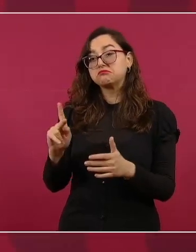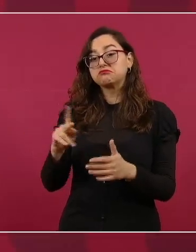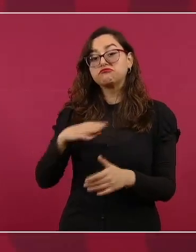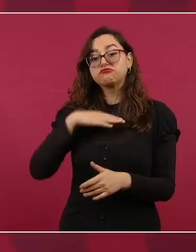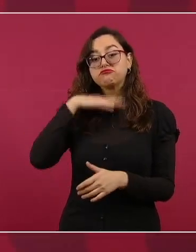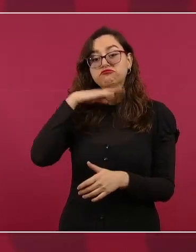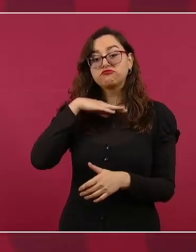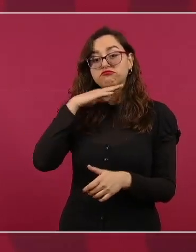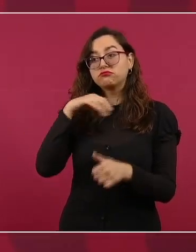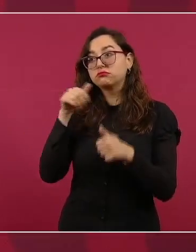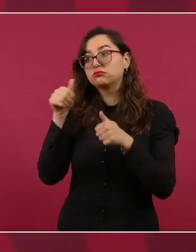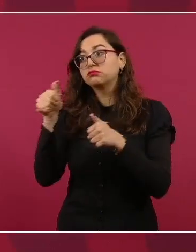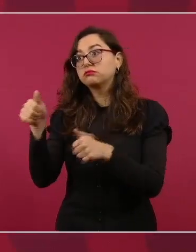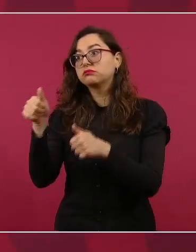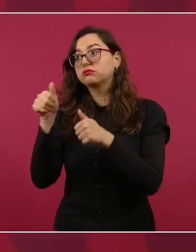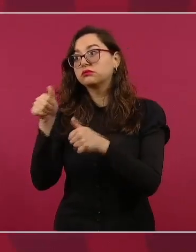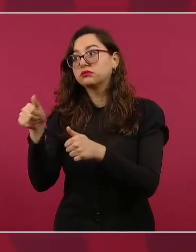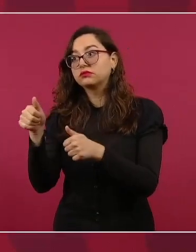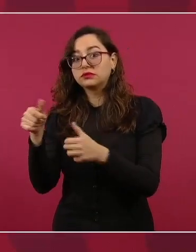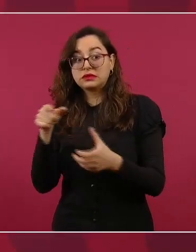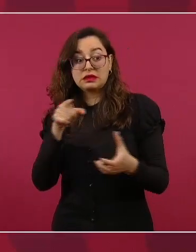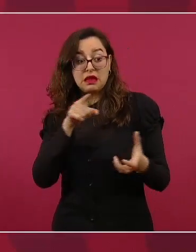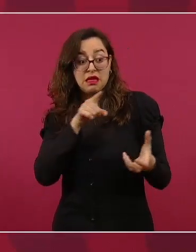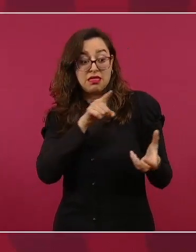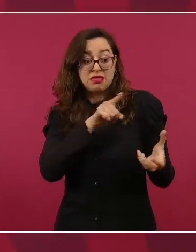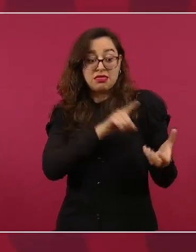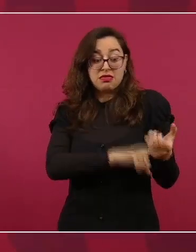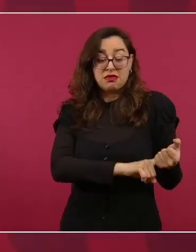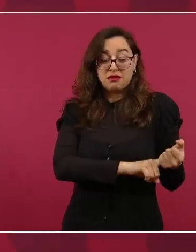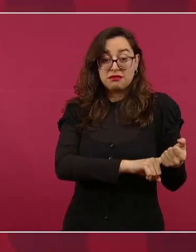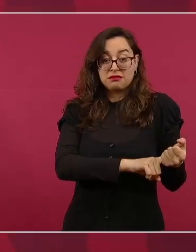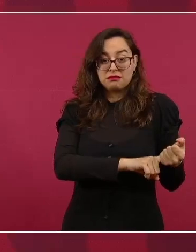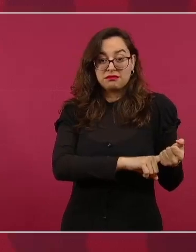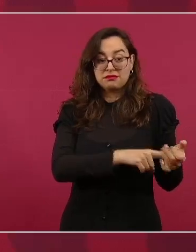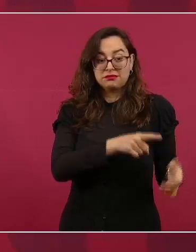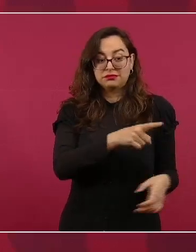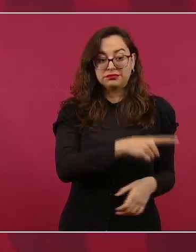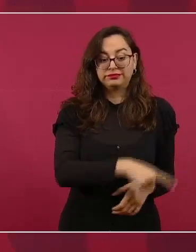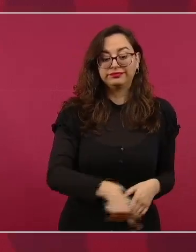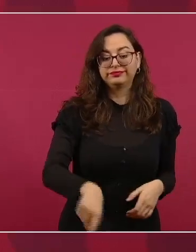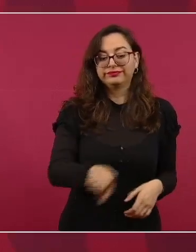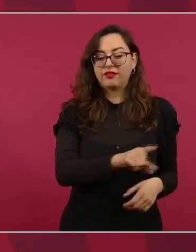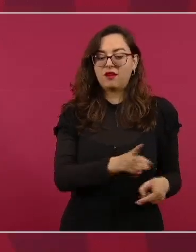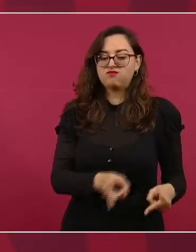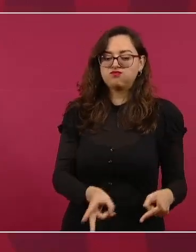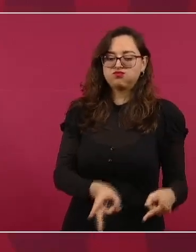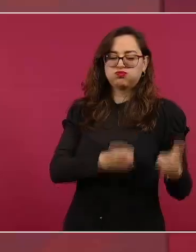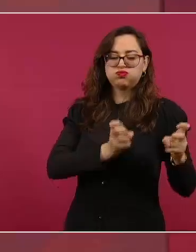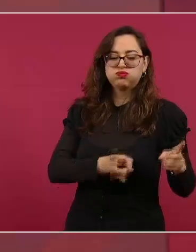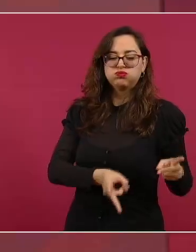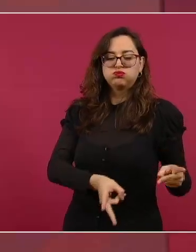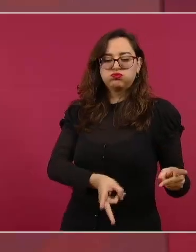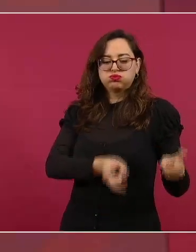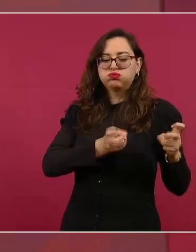de lo fundamental, que no miráramos de que estaban saqueando